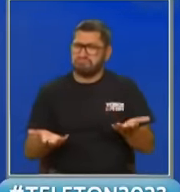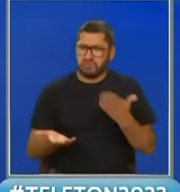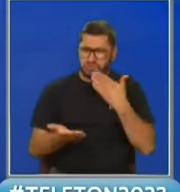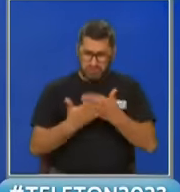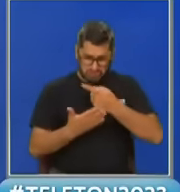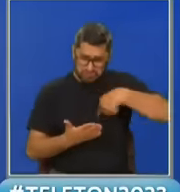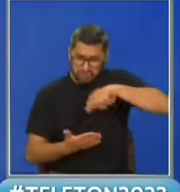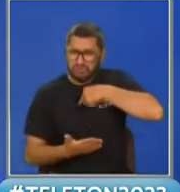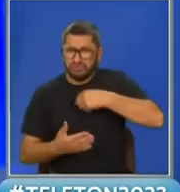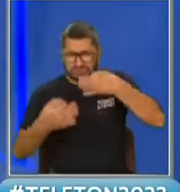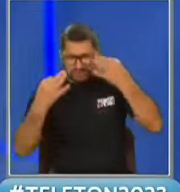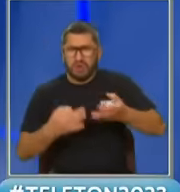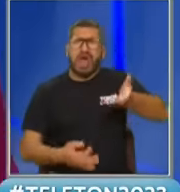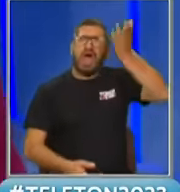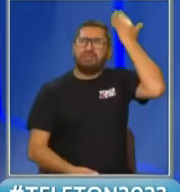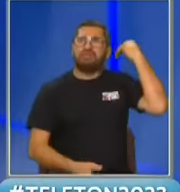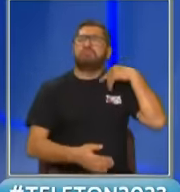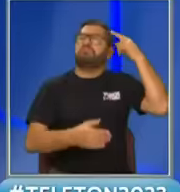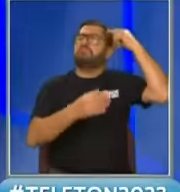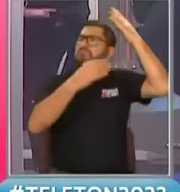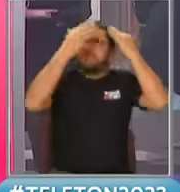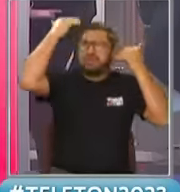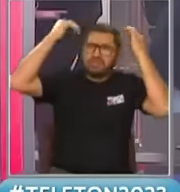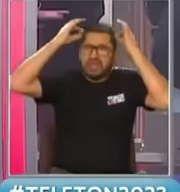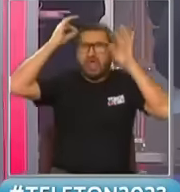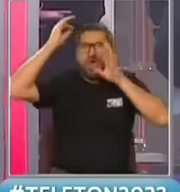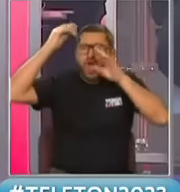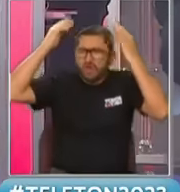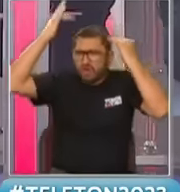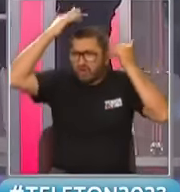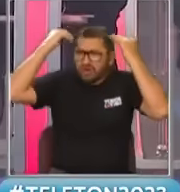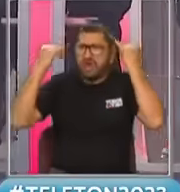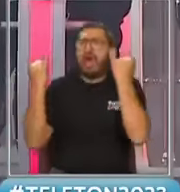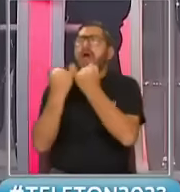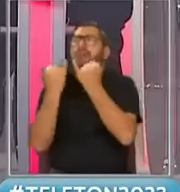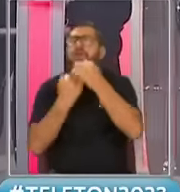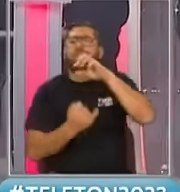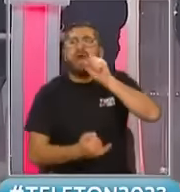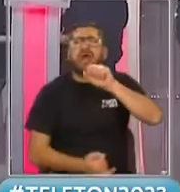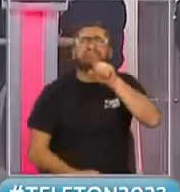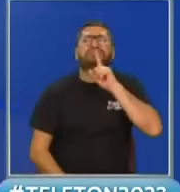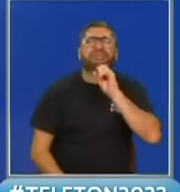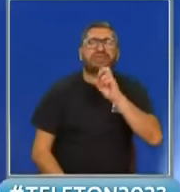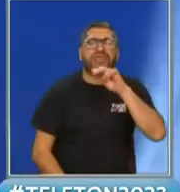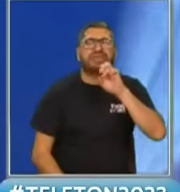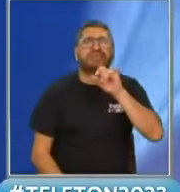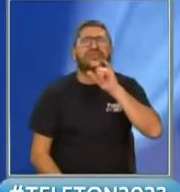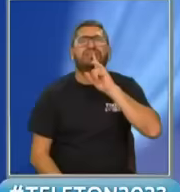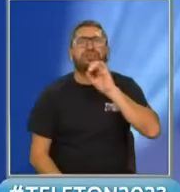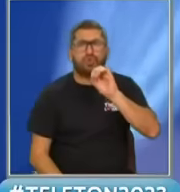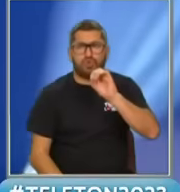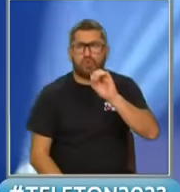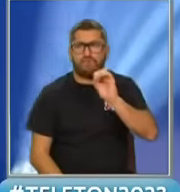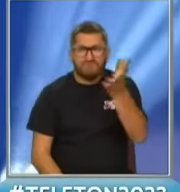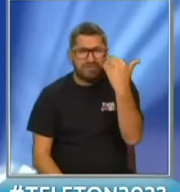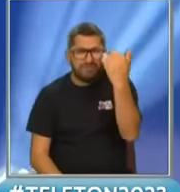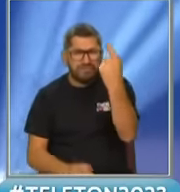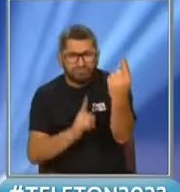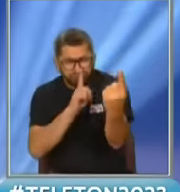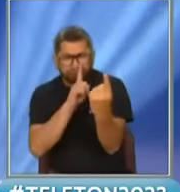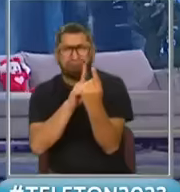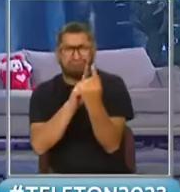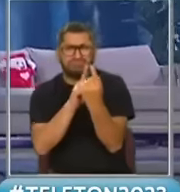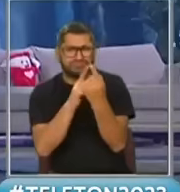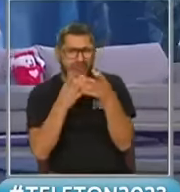íbamos a teñir? ¡Pastelito! ¡Ven acá! ¿Te acordás cuando te vimos y me hiciste bailar salsa? Muy